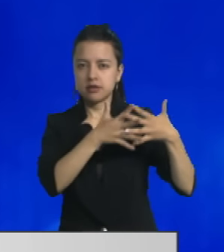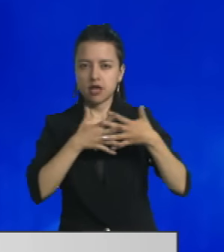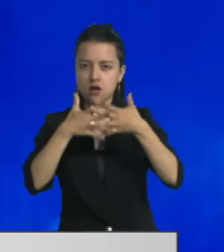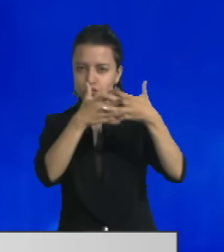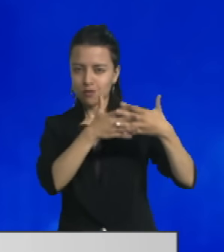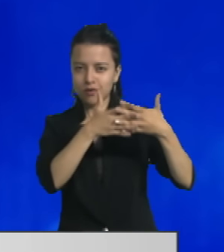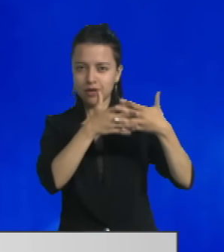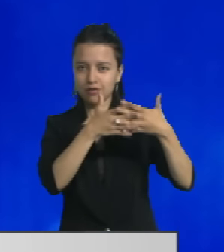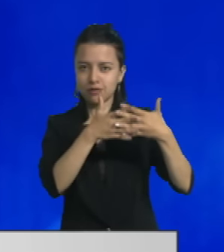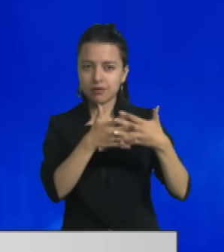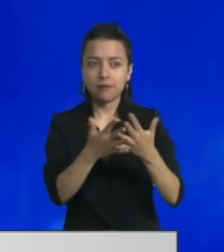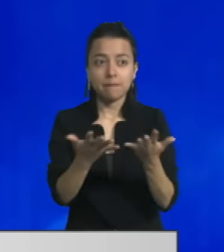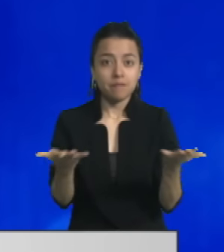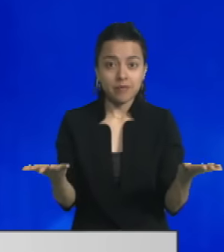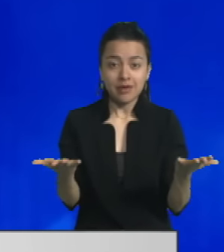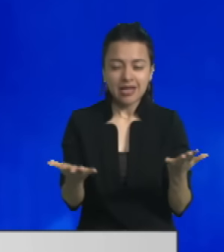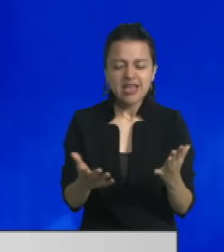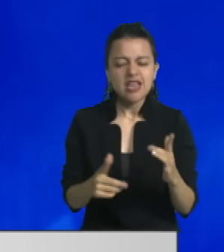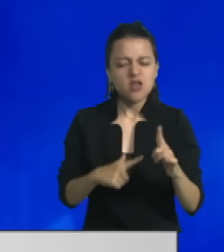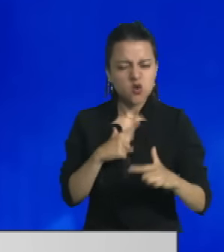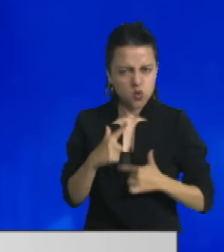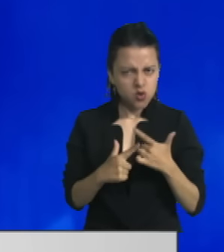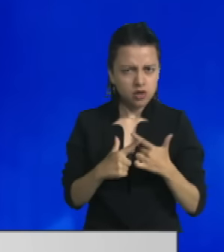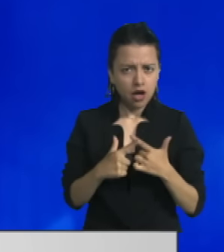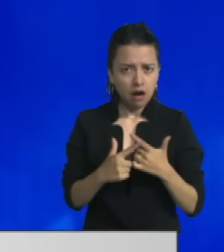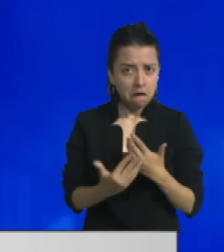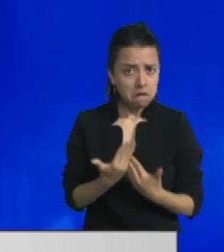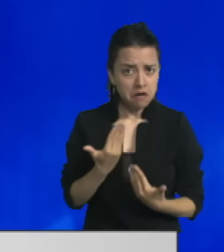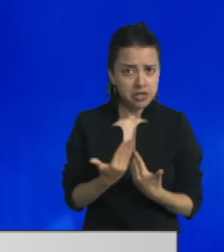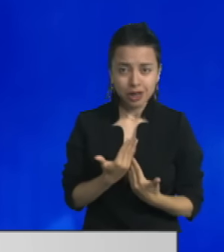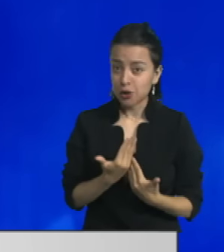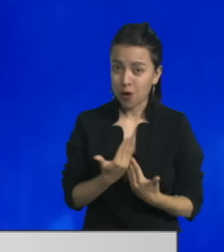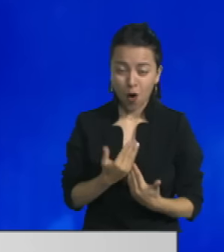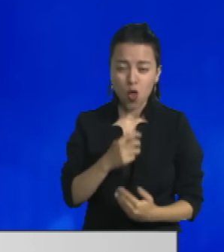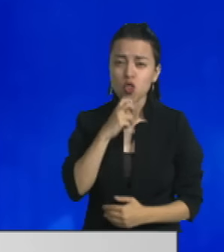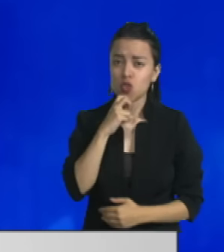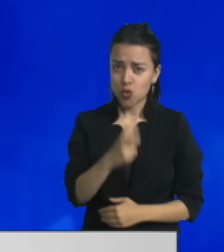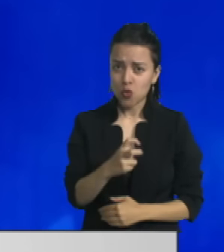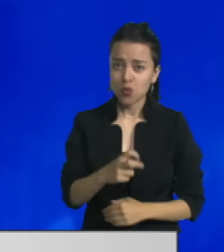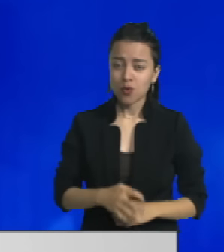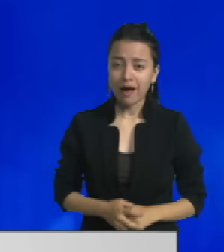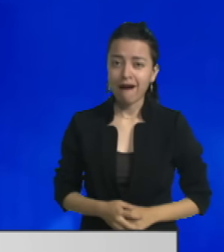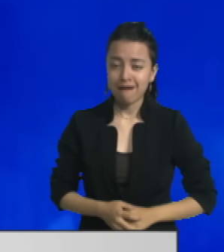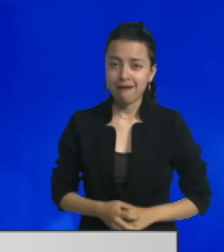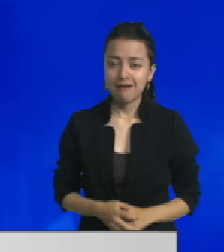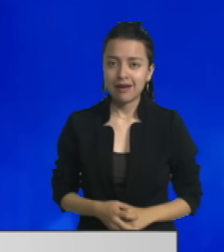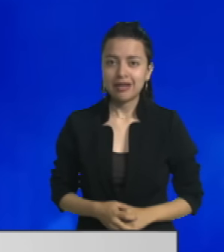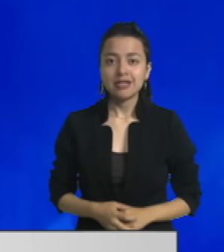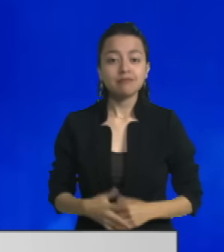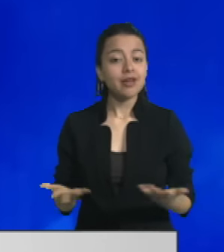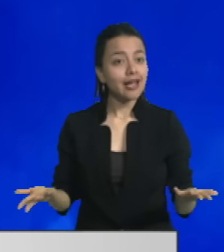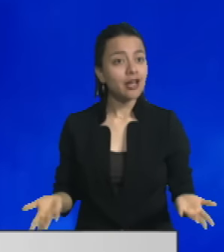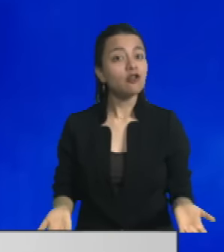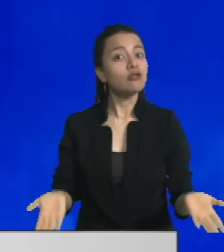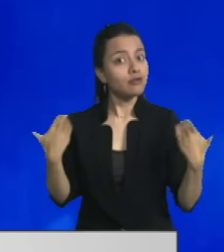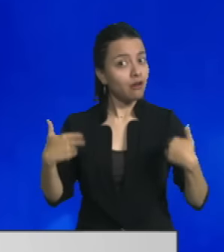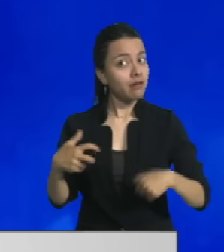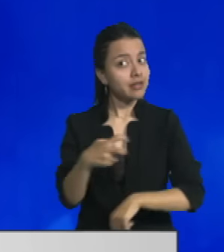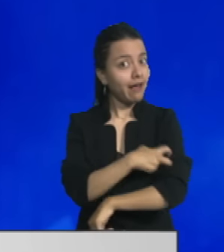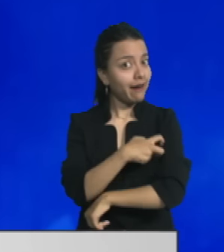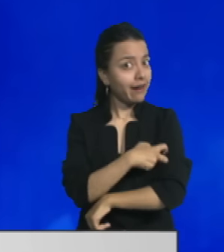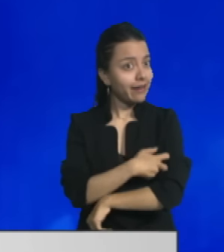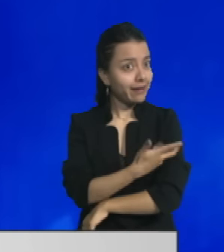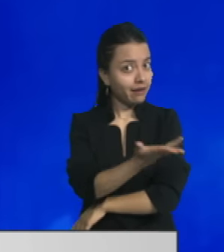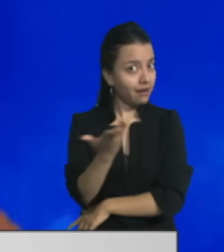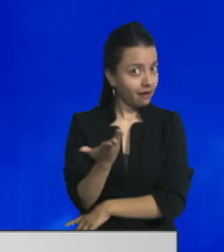y no se equivoquen va a ser una lucha dura con toda la energía que hemos podido